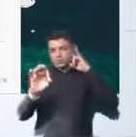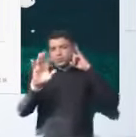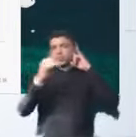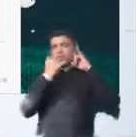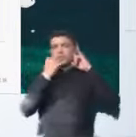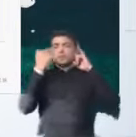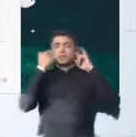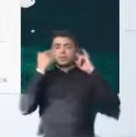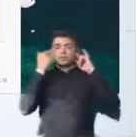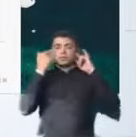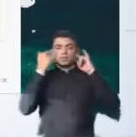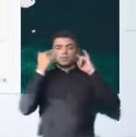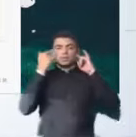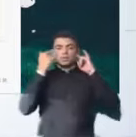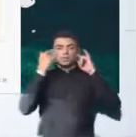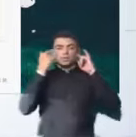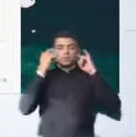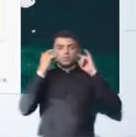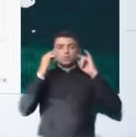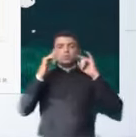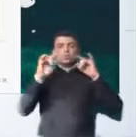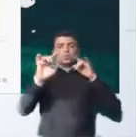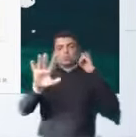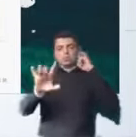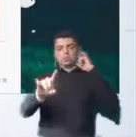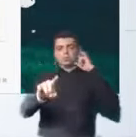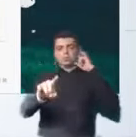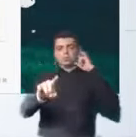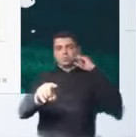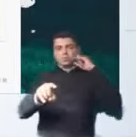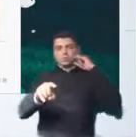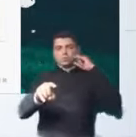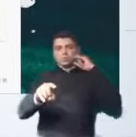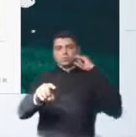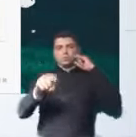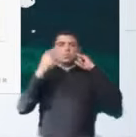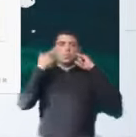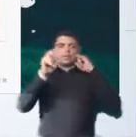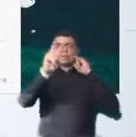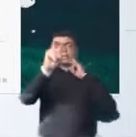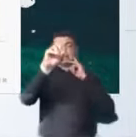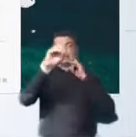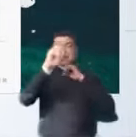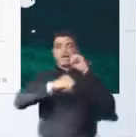que generalmente las personas que fallecen son personas mayores de 70 años.